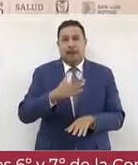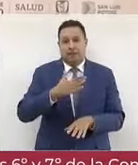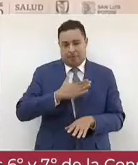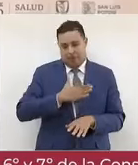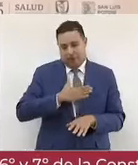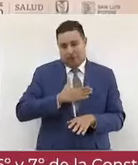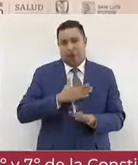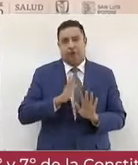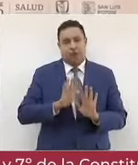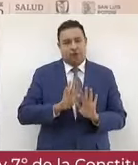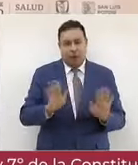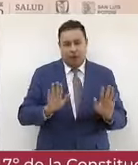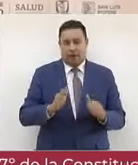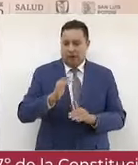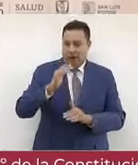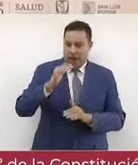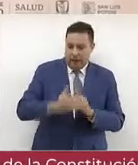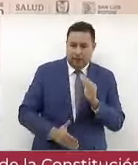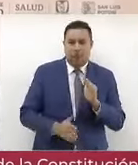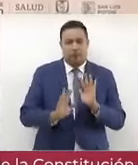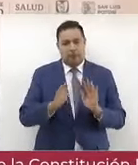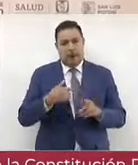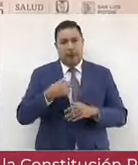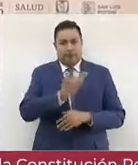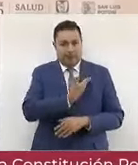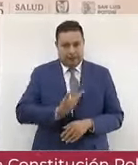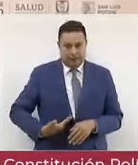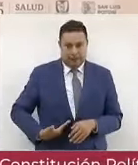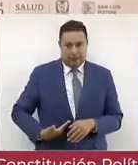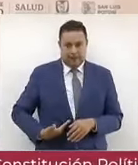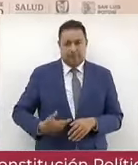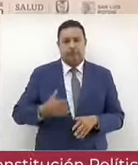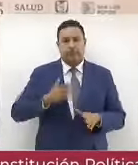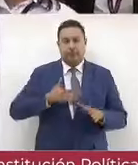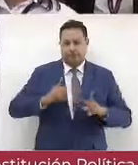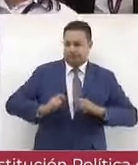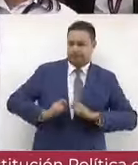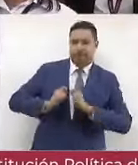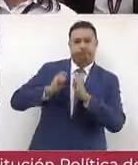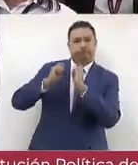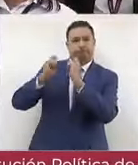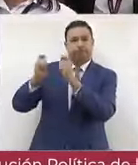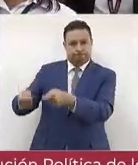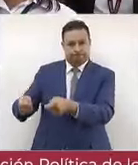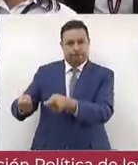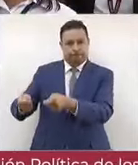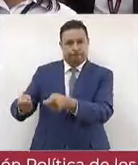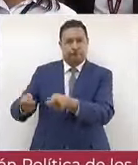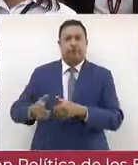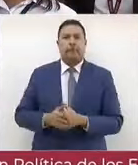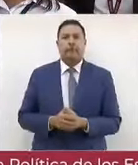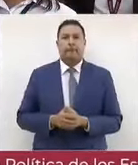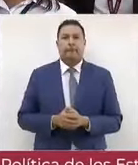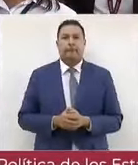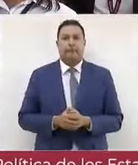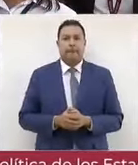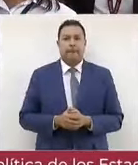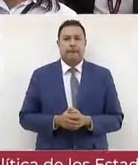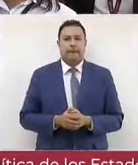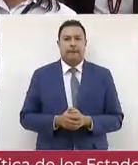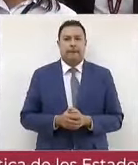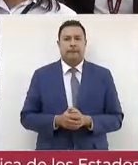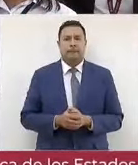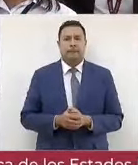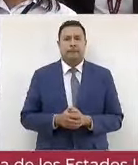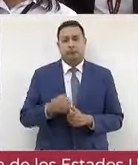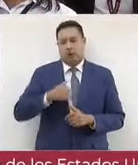ya estoy por concluir y ya voy a entregar la estafeta y me